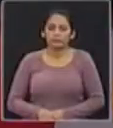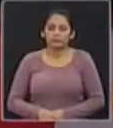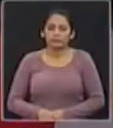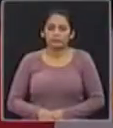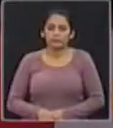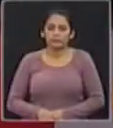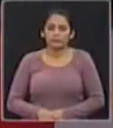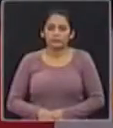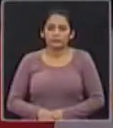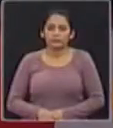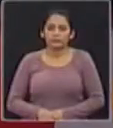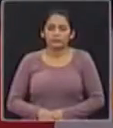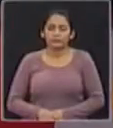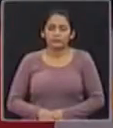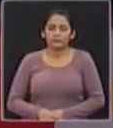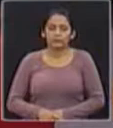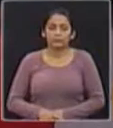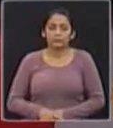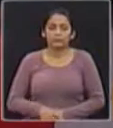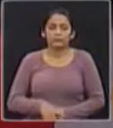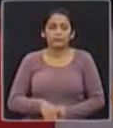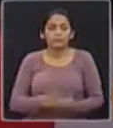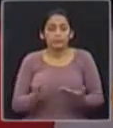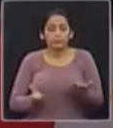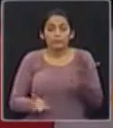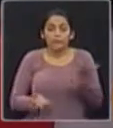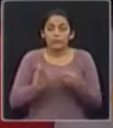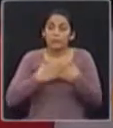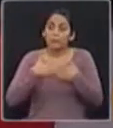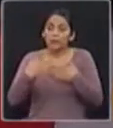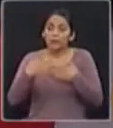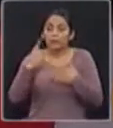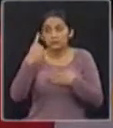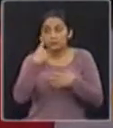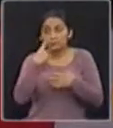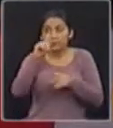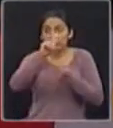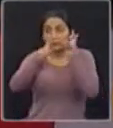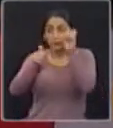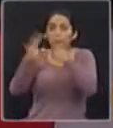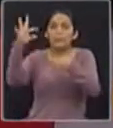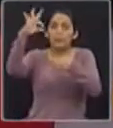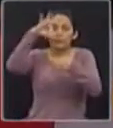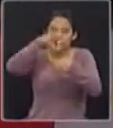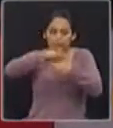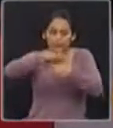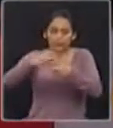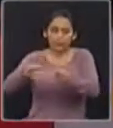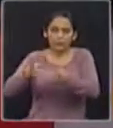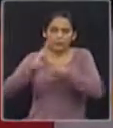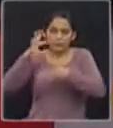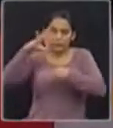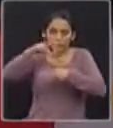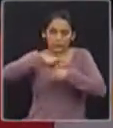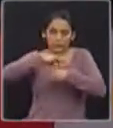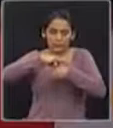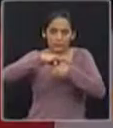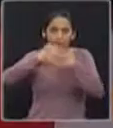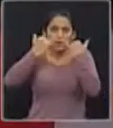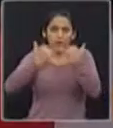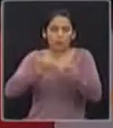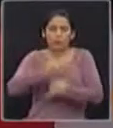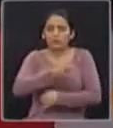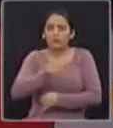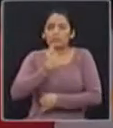respaldar una posible consulta popular. Los representantes de ese colectivo consideran el referéndum debe plantear preguntas